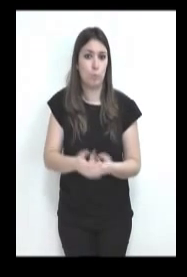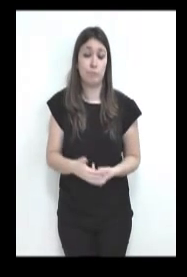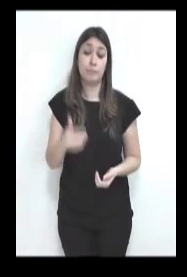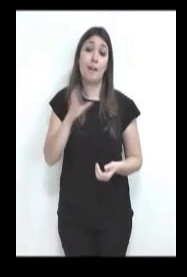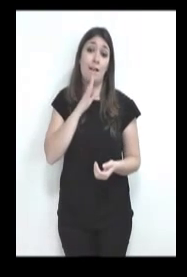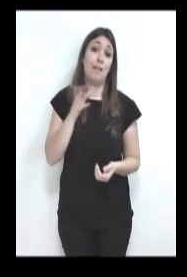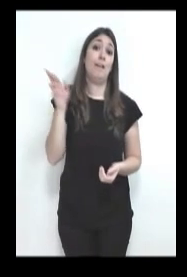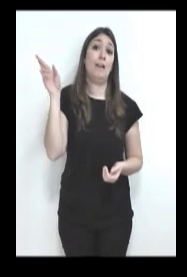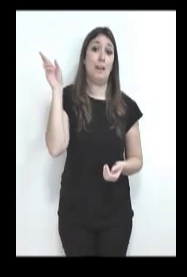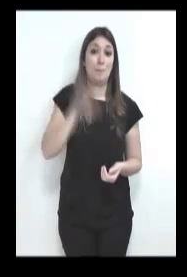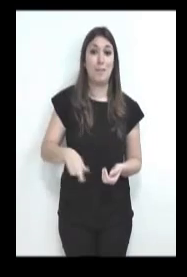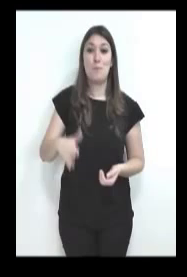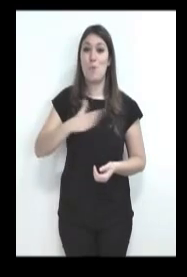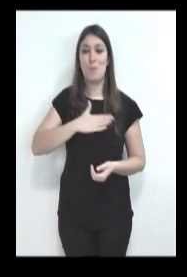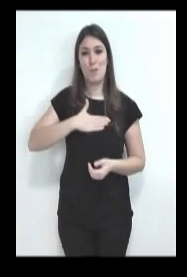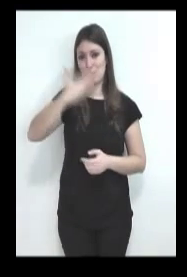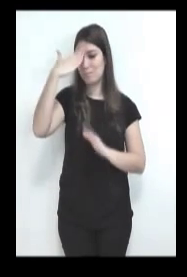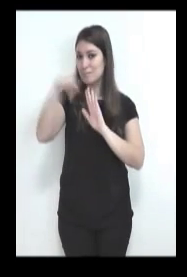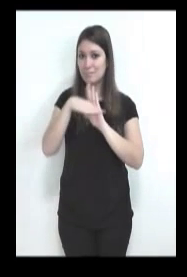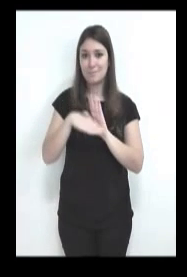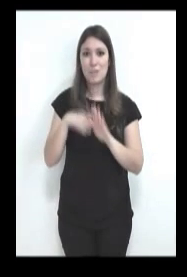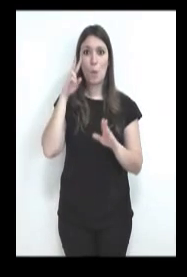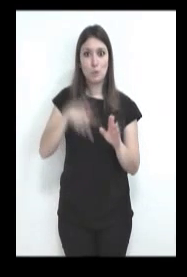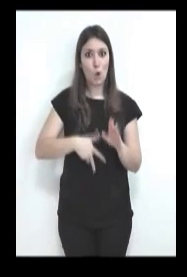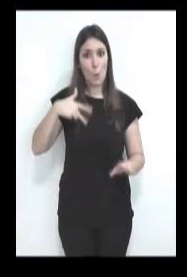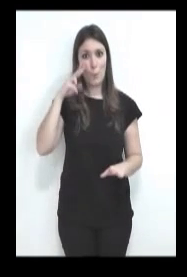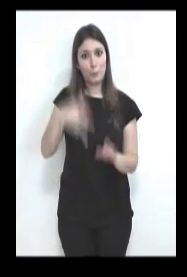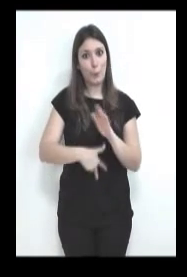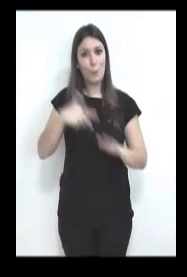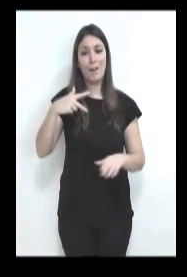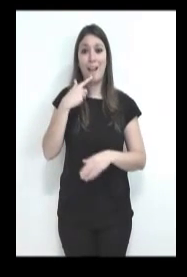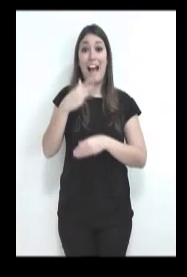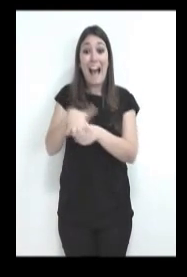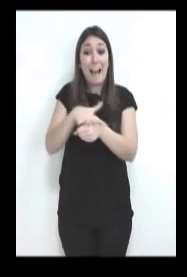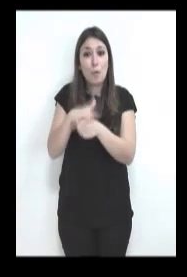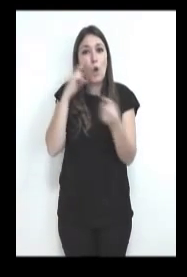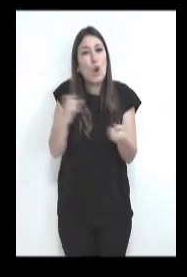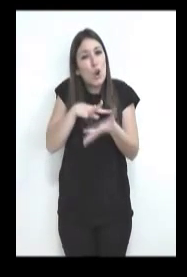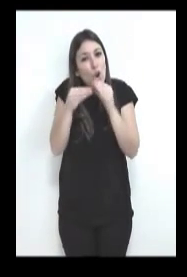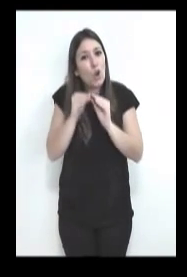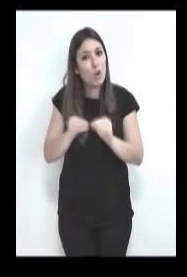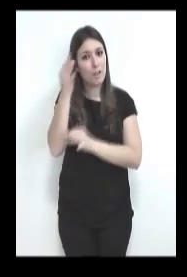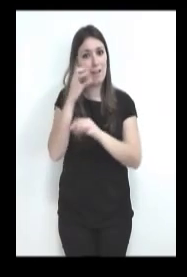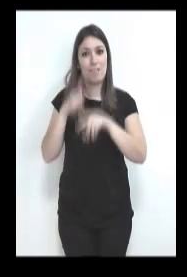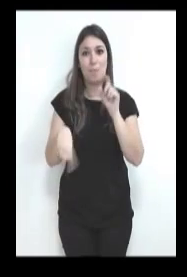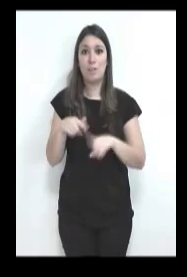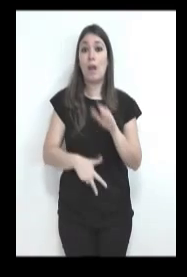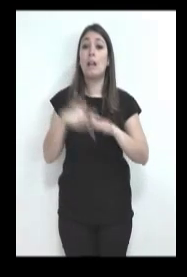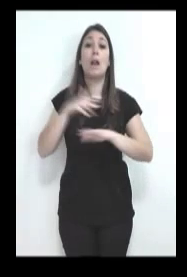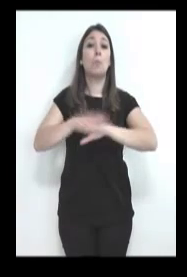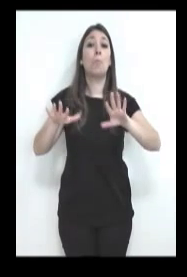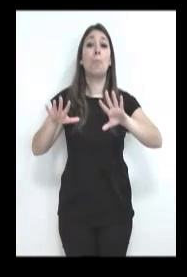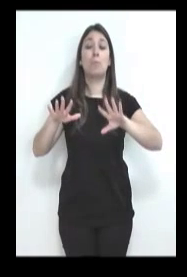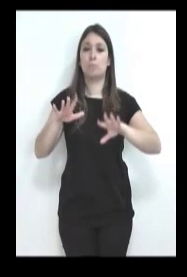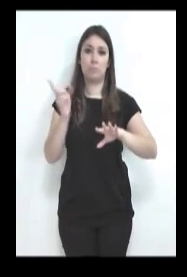repetimos un poco nuestro mantra, que es el de visión global, acción local, eso sí, acción que tenga sentido en cada lugar, no vamos